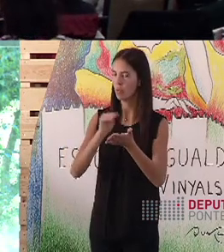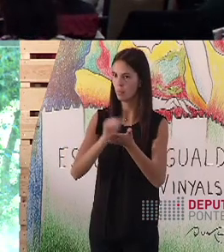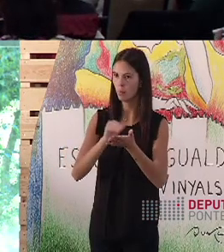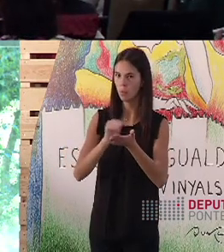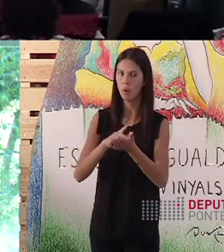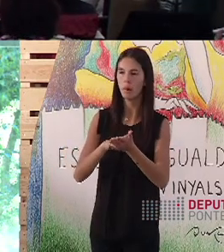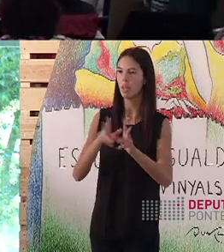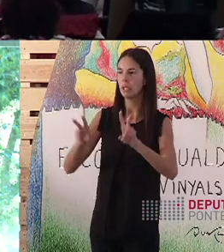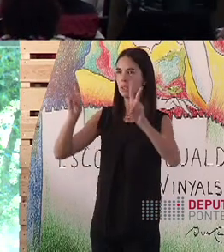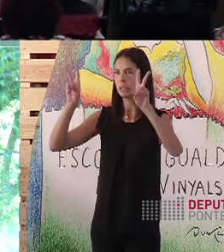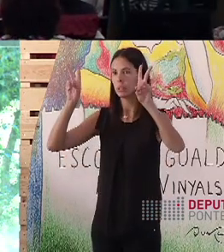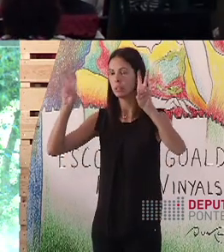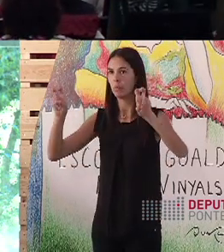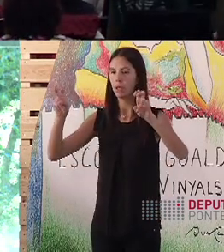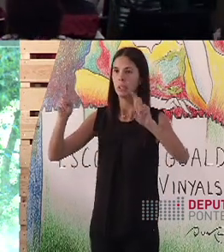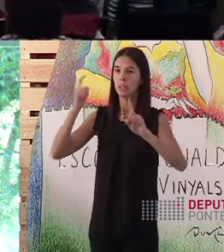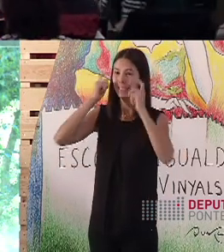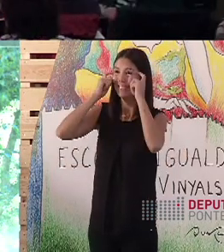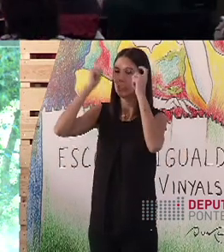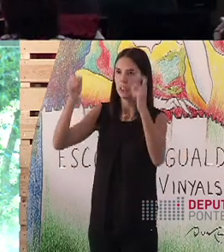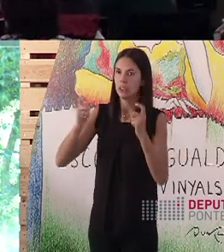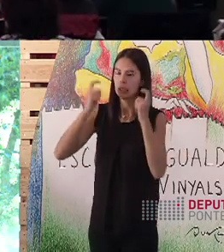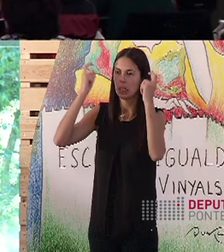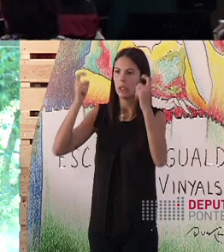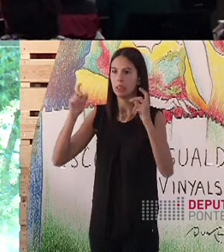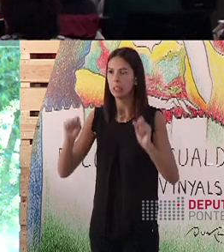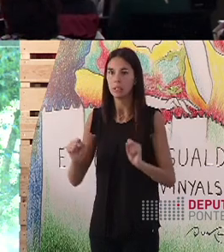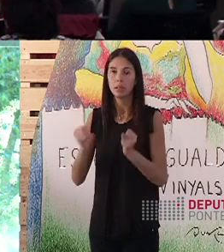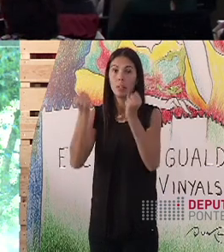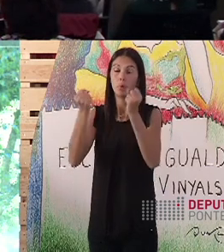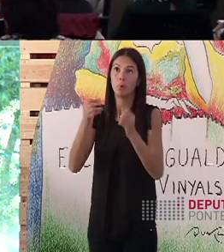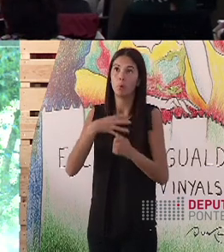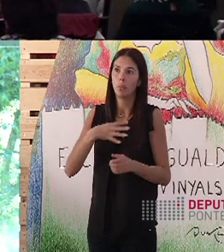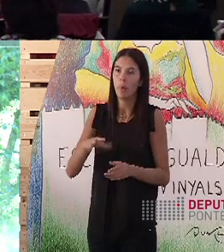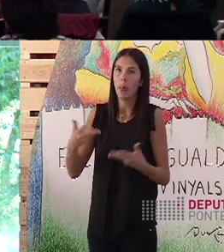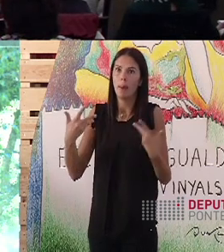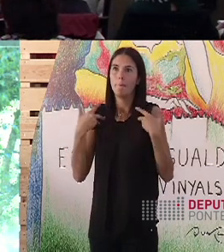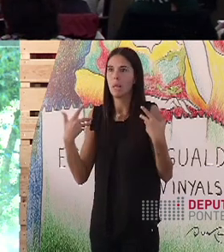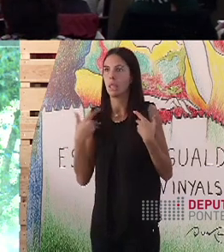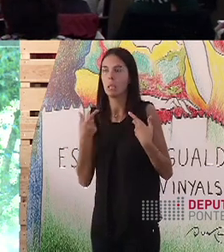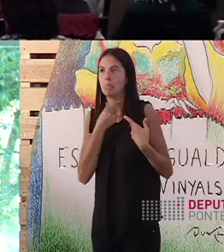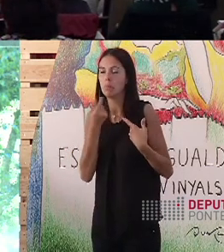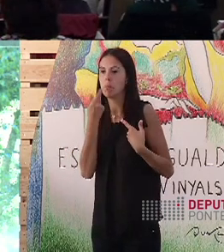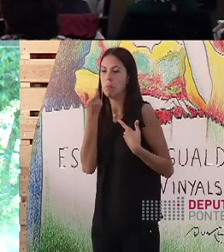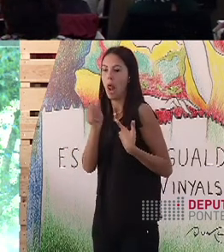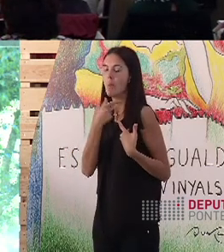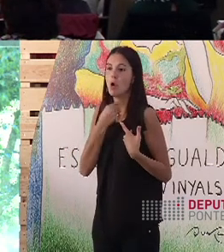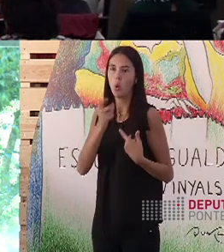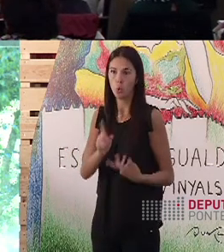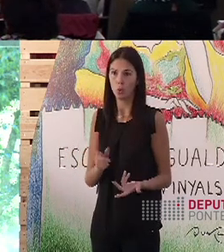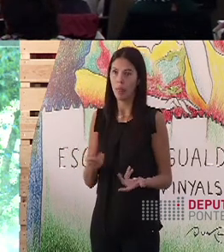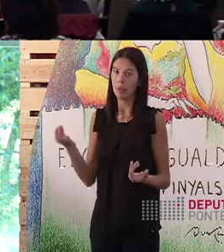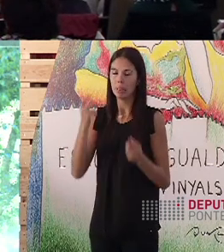de supervivencia, que a min, que agora xa nisiquera se quere falar de víctima tampouco, parece que sí, hai que falar